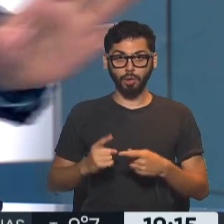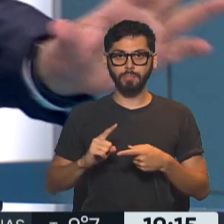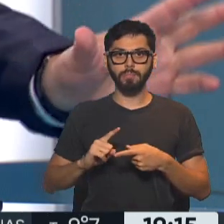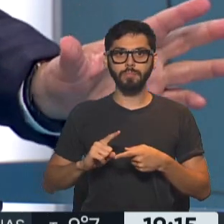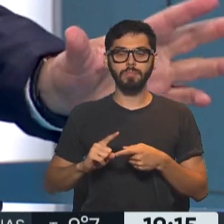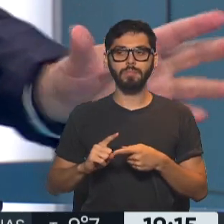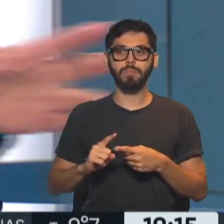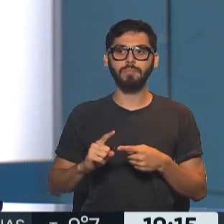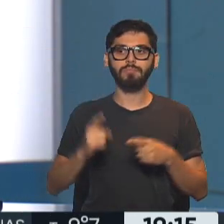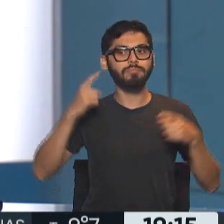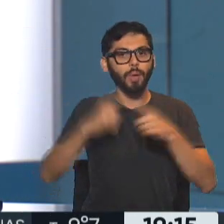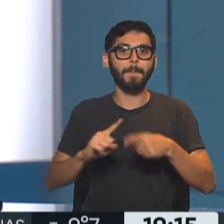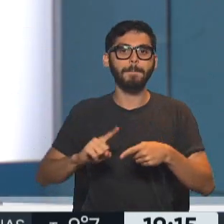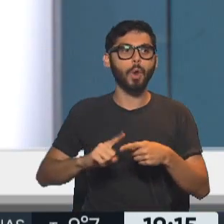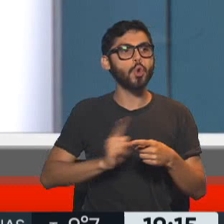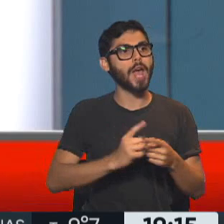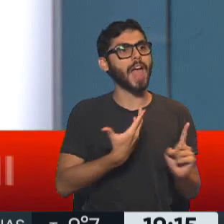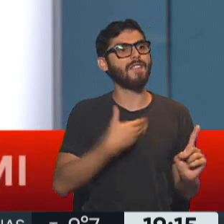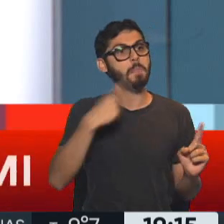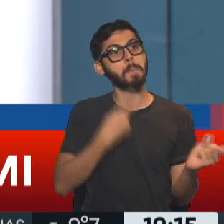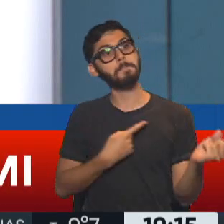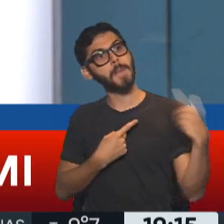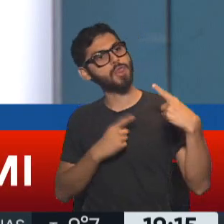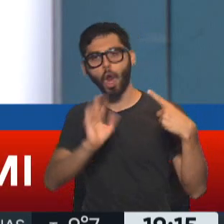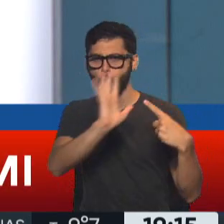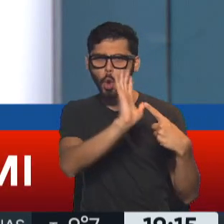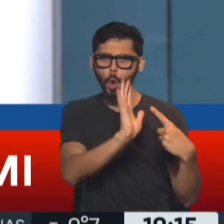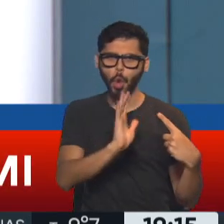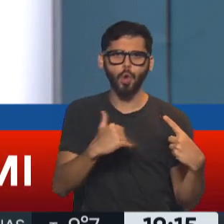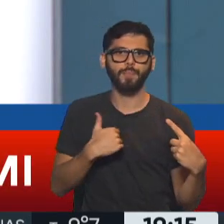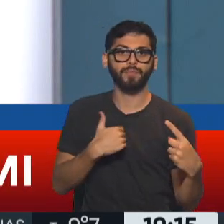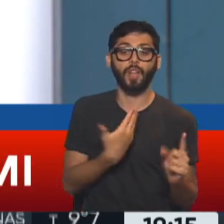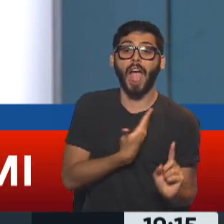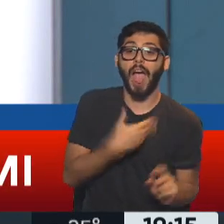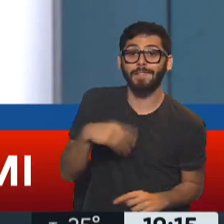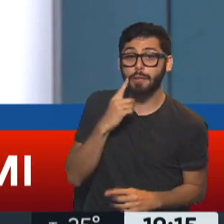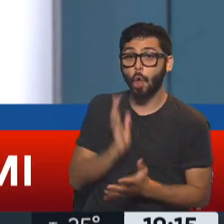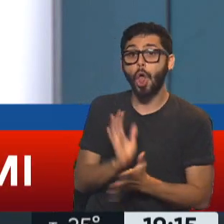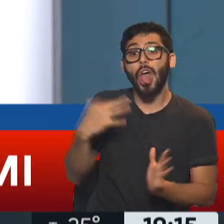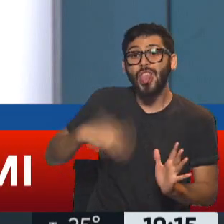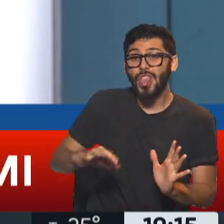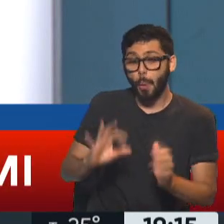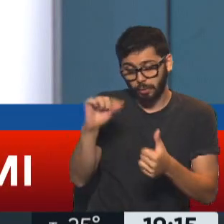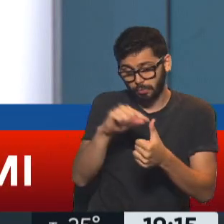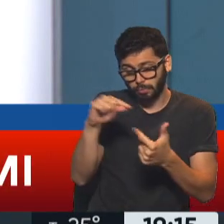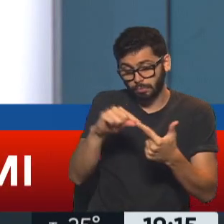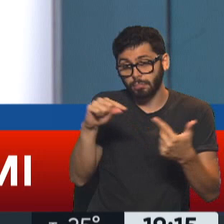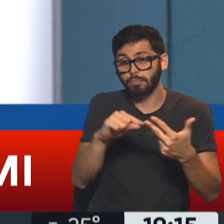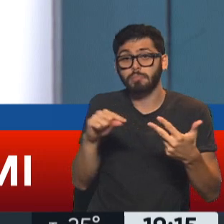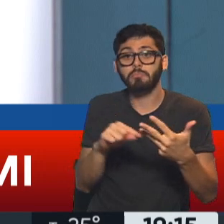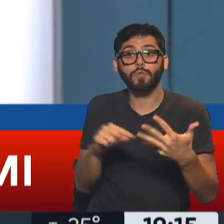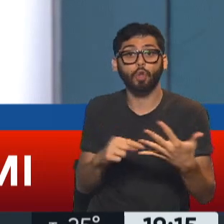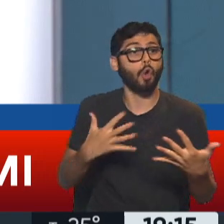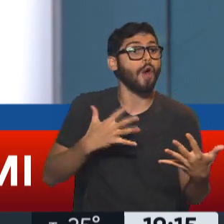decir, no, que el fondo me manda a hacer esto, no. El fondo le pone los términos, entonces tengo que resolver en el medio qué es lo que